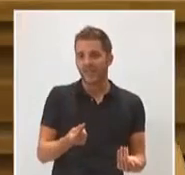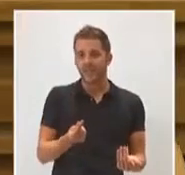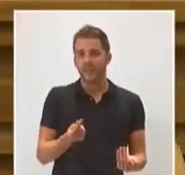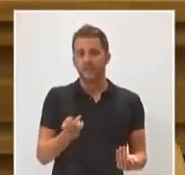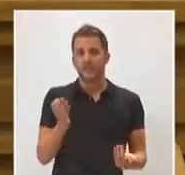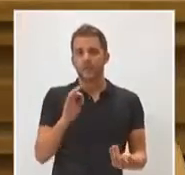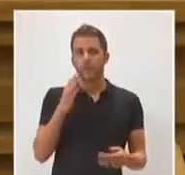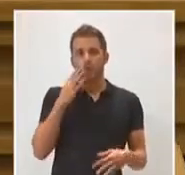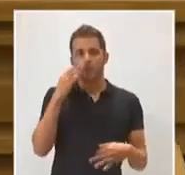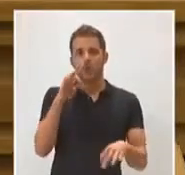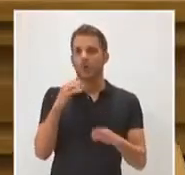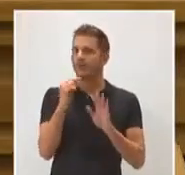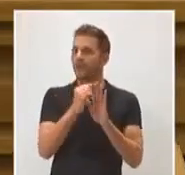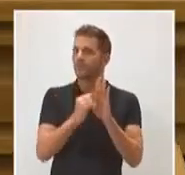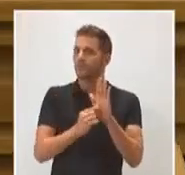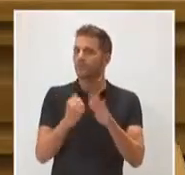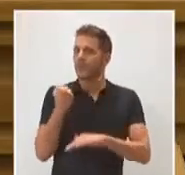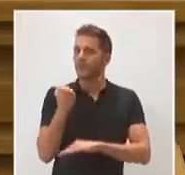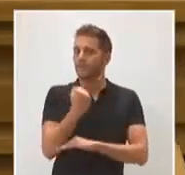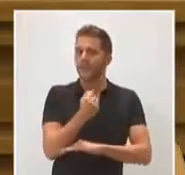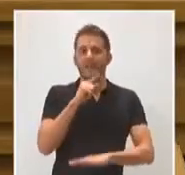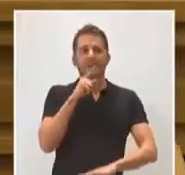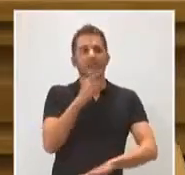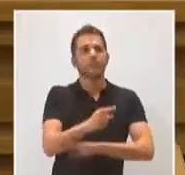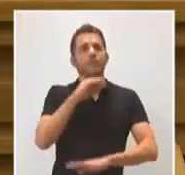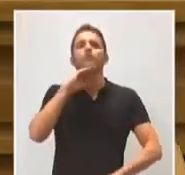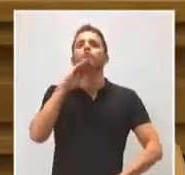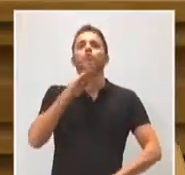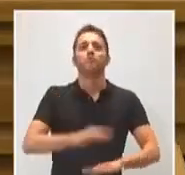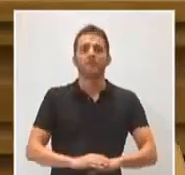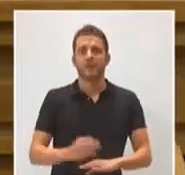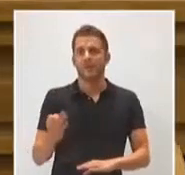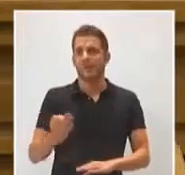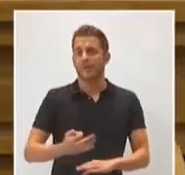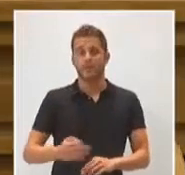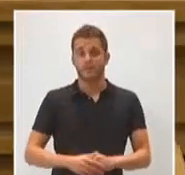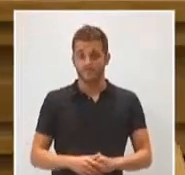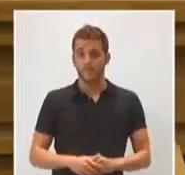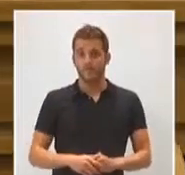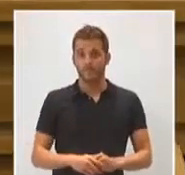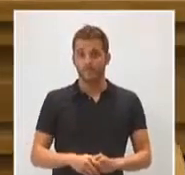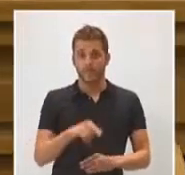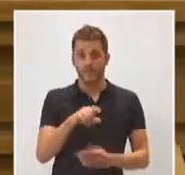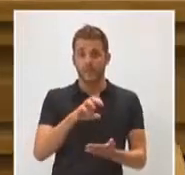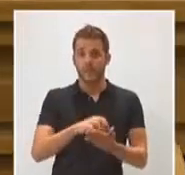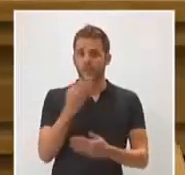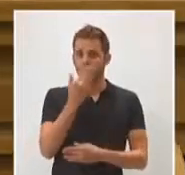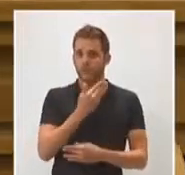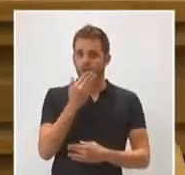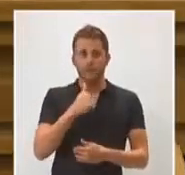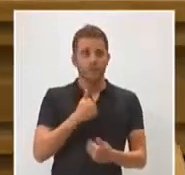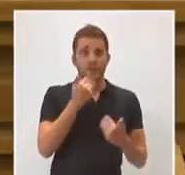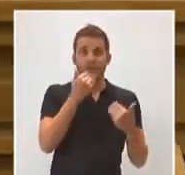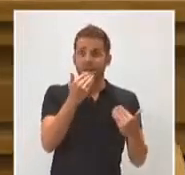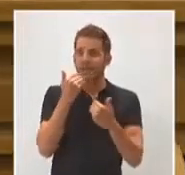reforzar las medidas y que se cumplieran como en ningún sitio dando ejemplo en los centros educativos bueno yo tengo que agradecérselo a